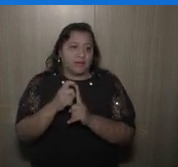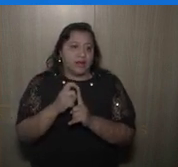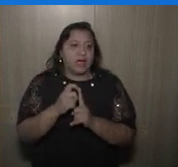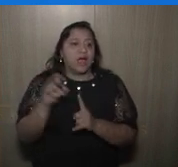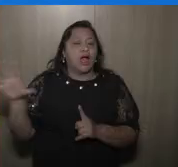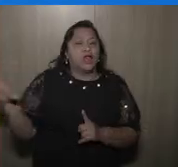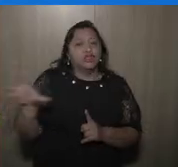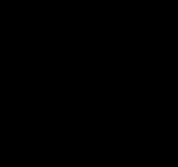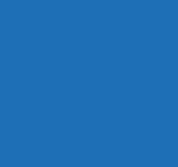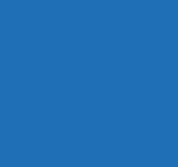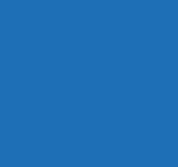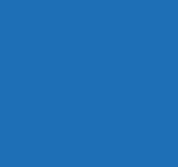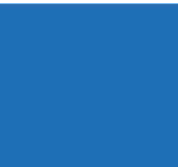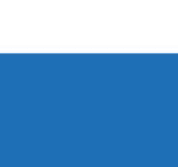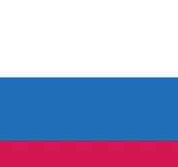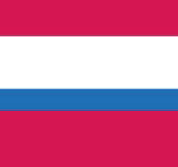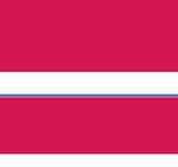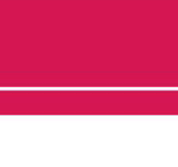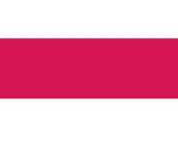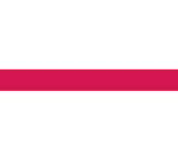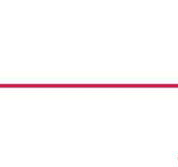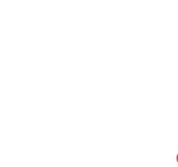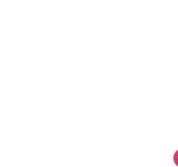a todos los panelistas.